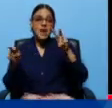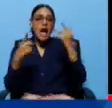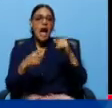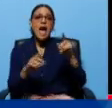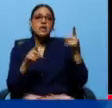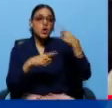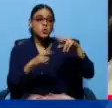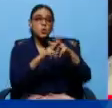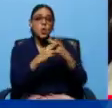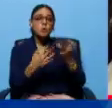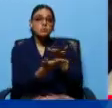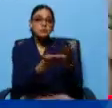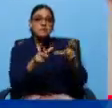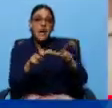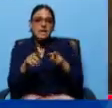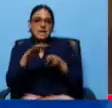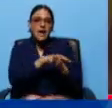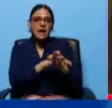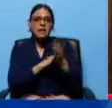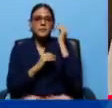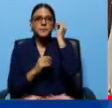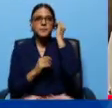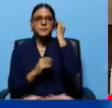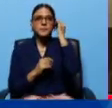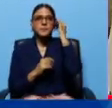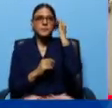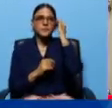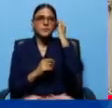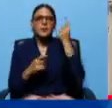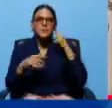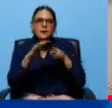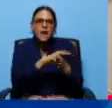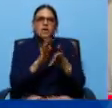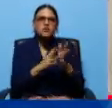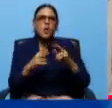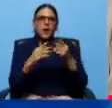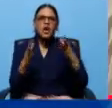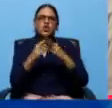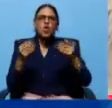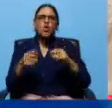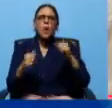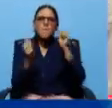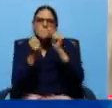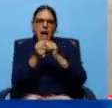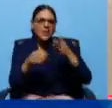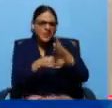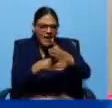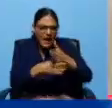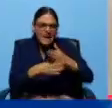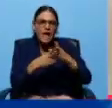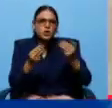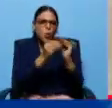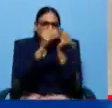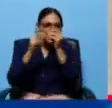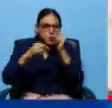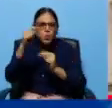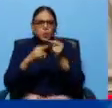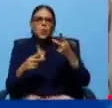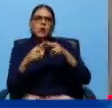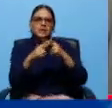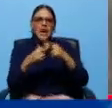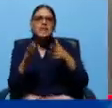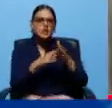de carpintería. Tenemos todo lo que es la parte por aquí. Tenemos los talleres